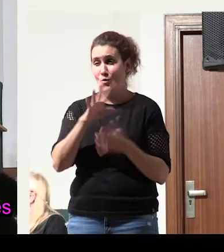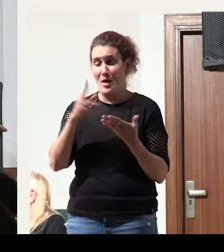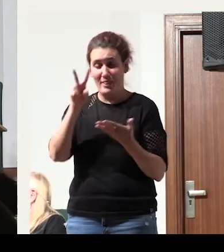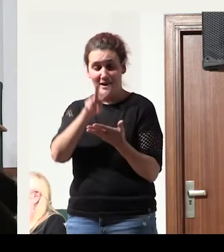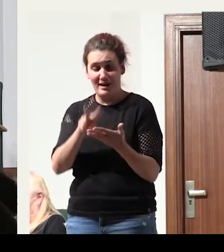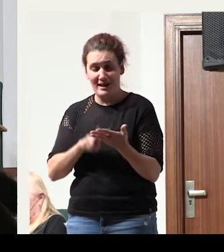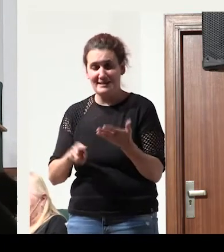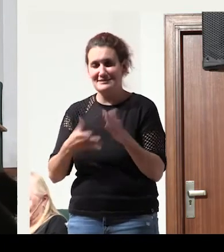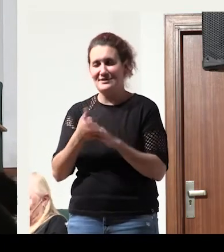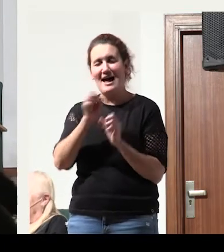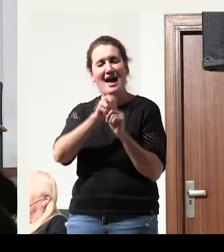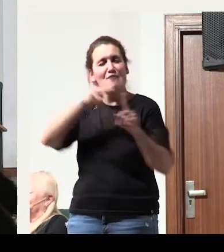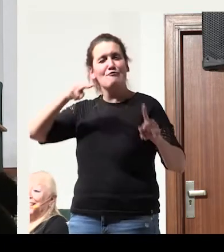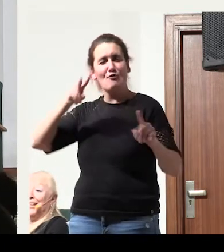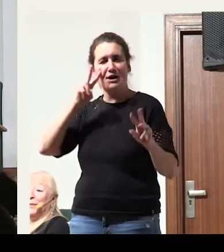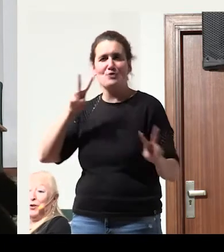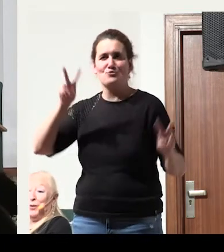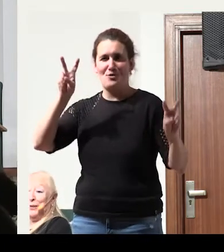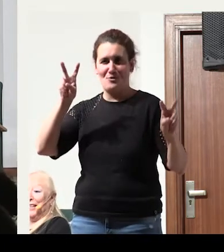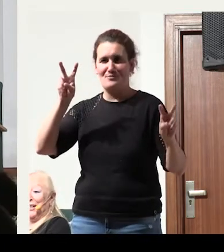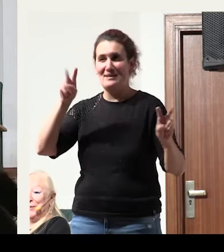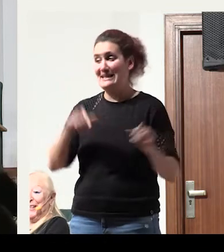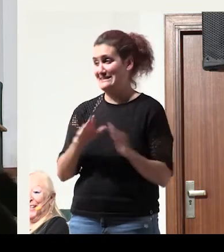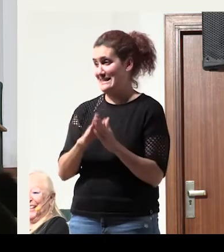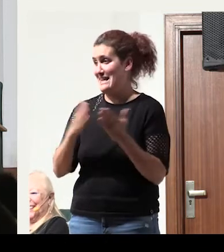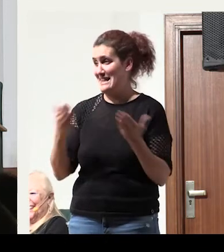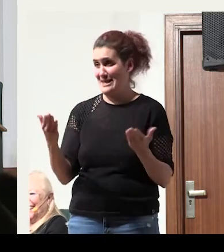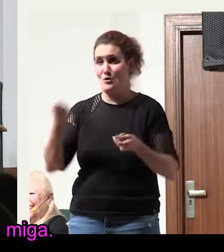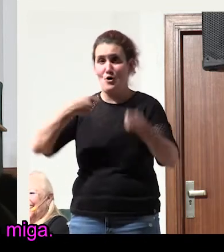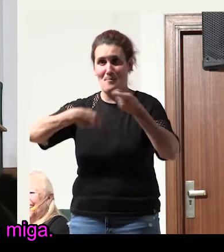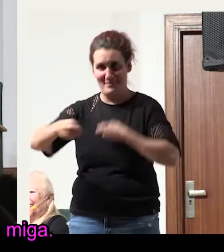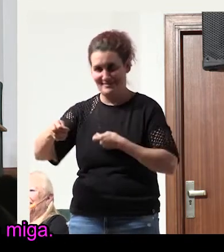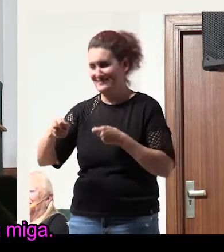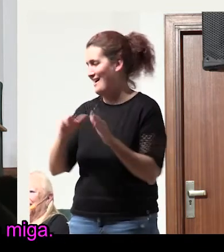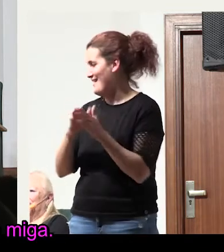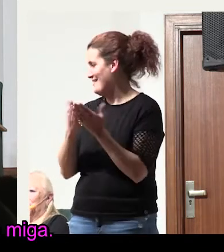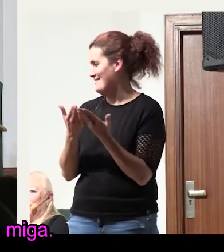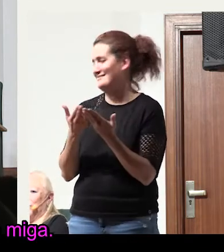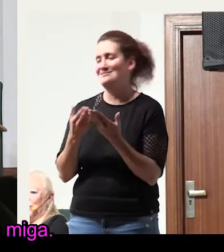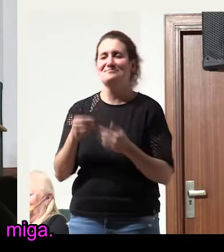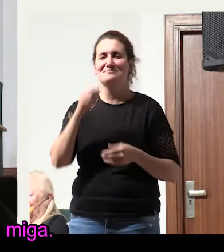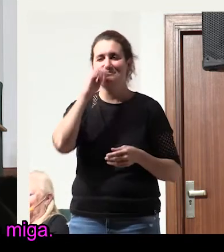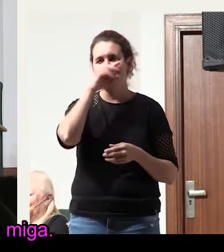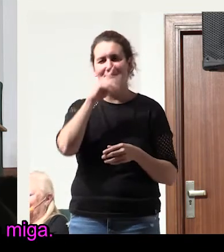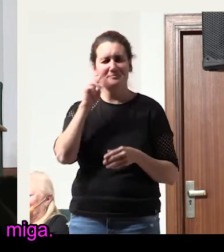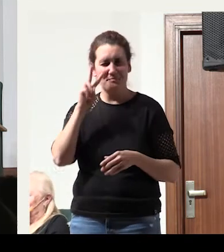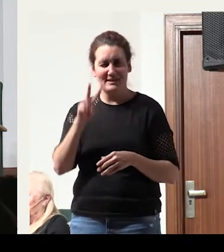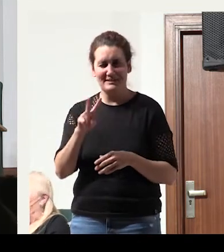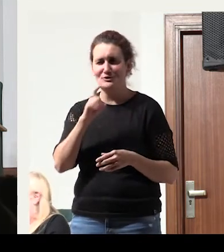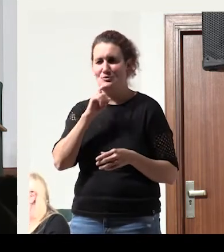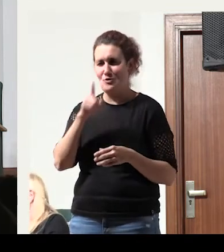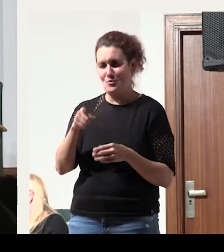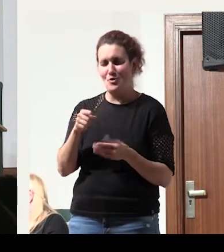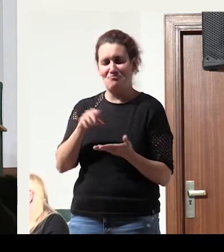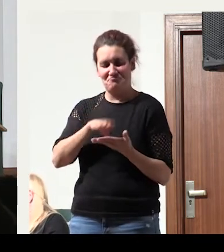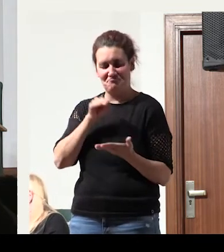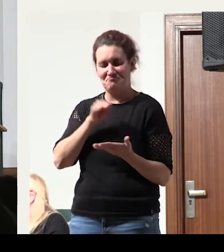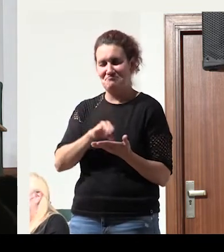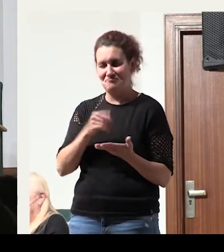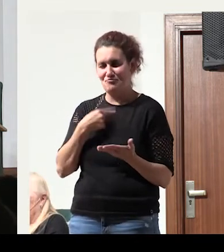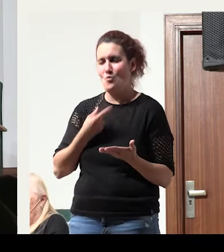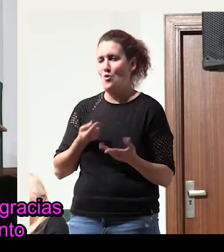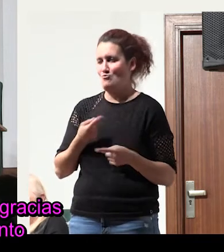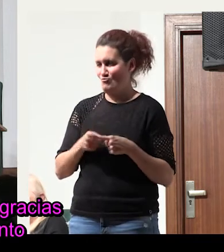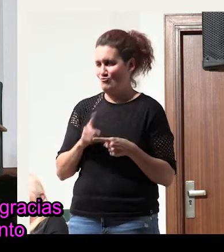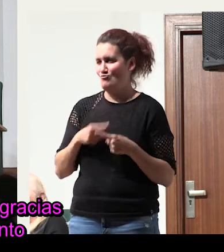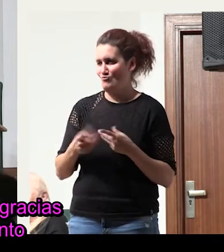enfoque. Este es el libro de venta en librerías. Ya veréis cómo se le saca mucha miga. Gracias. Gracias.